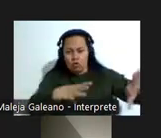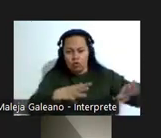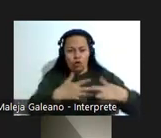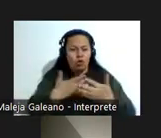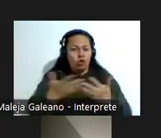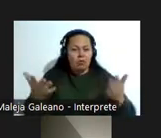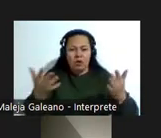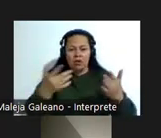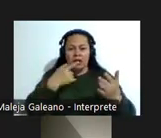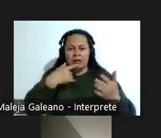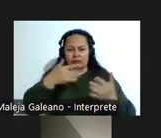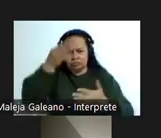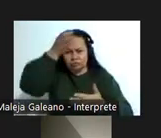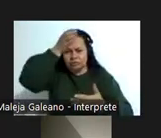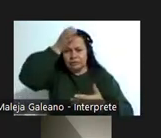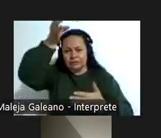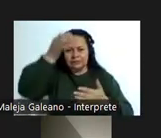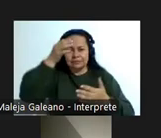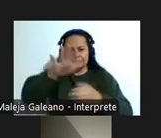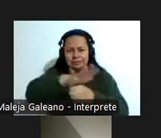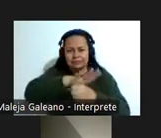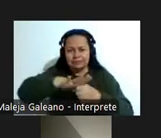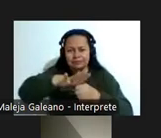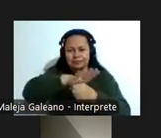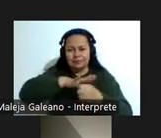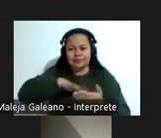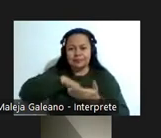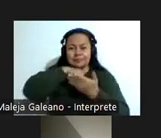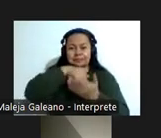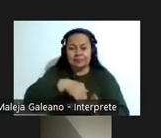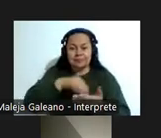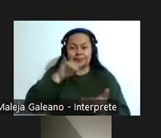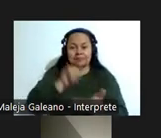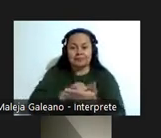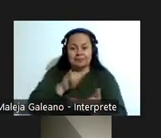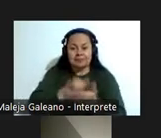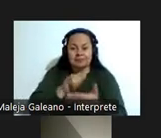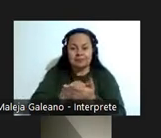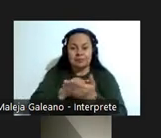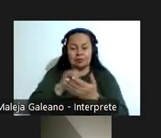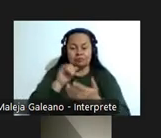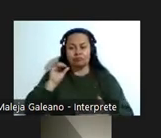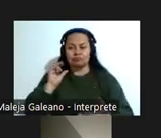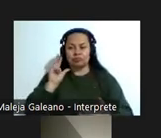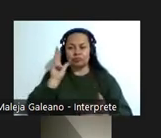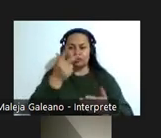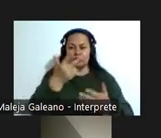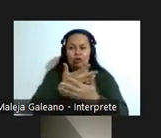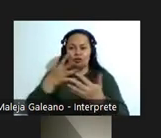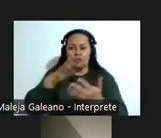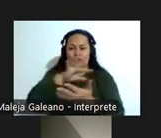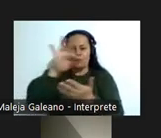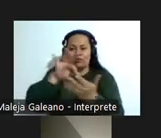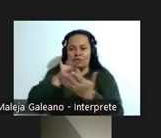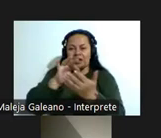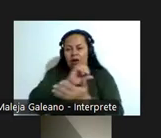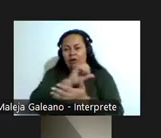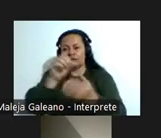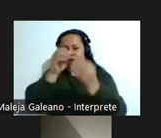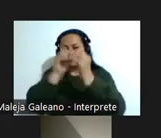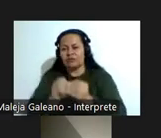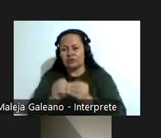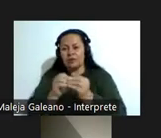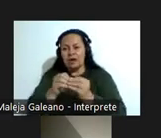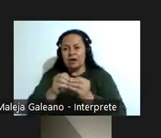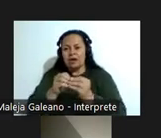esos saberes situados, que desde esa perspectiva contracapacitista, pues ubican otras maneras de producir